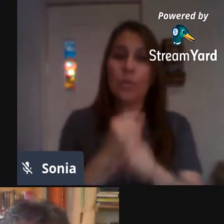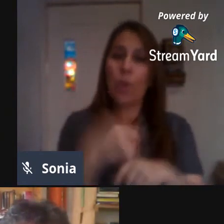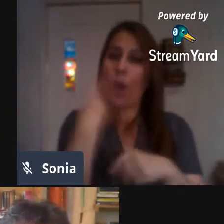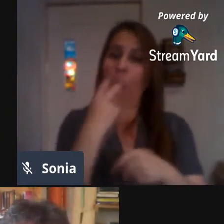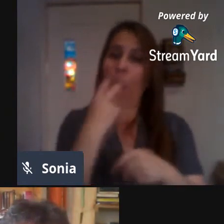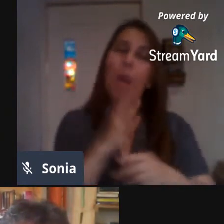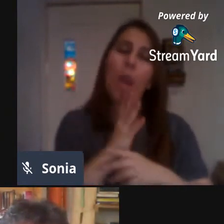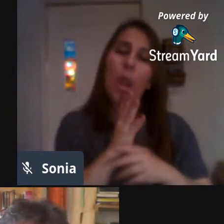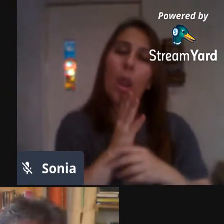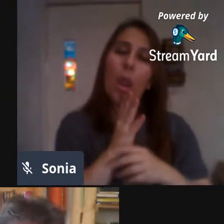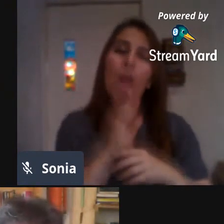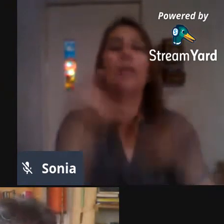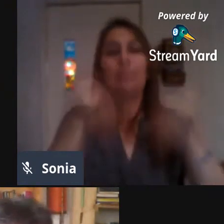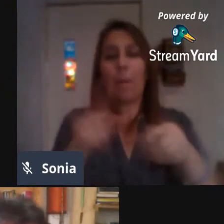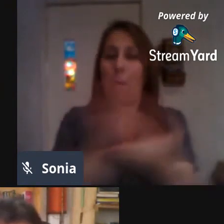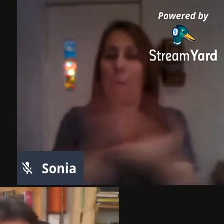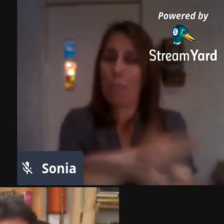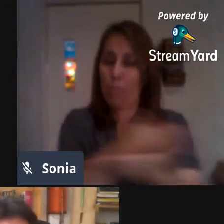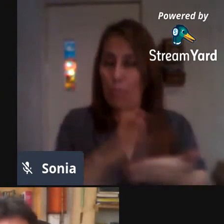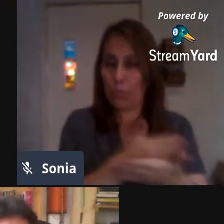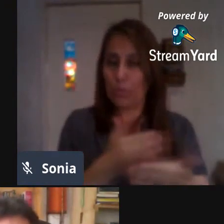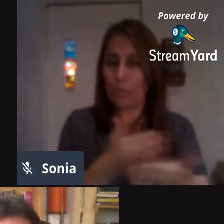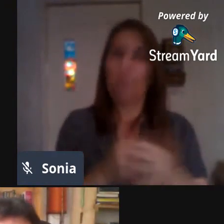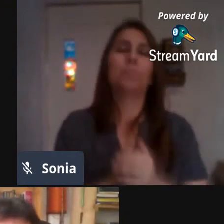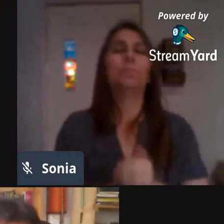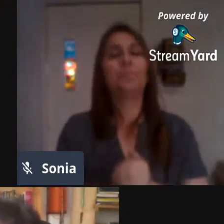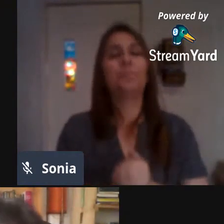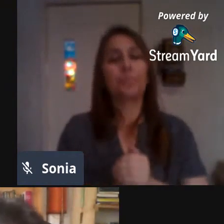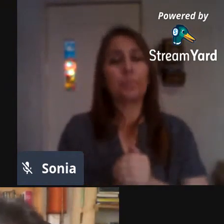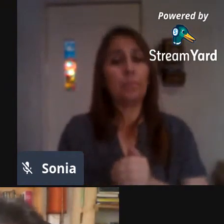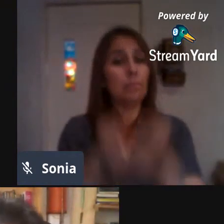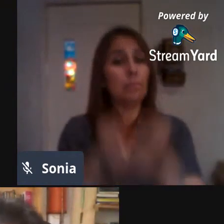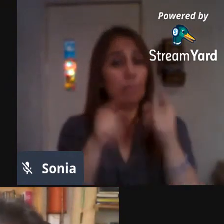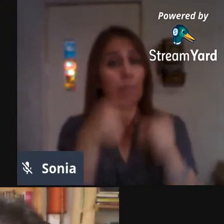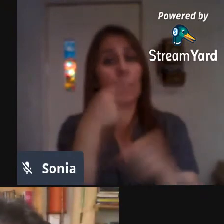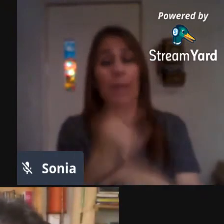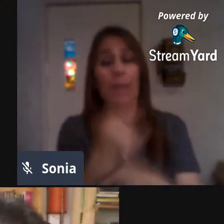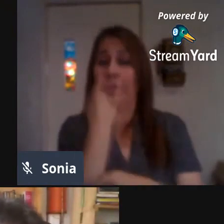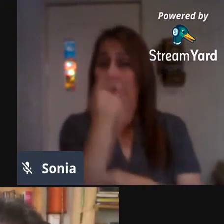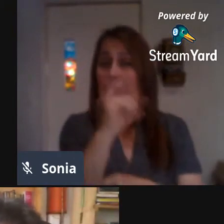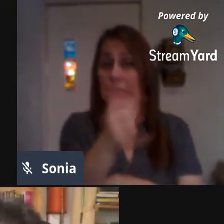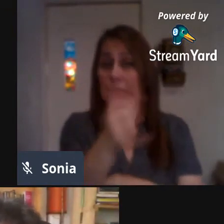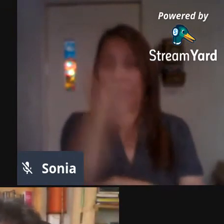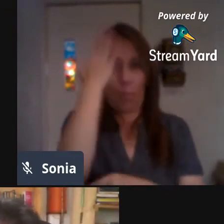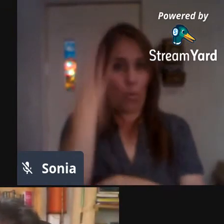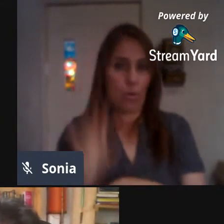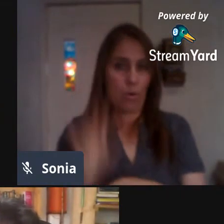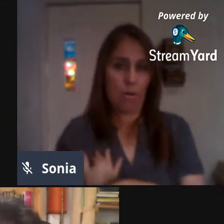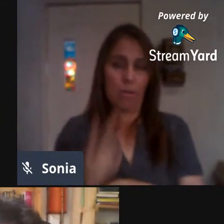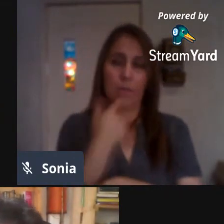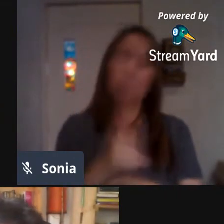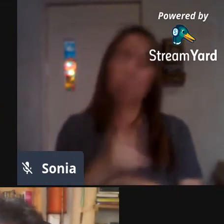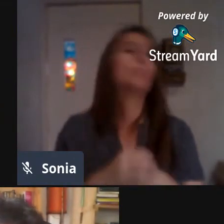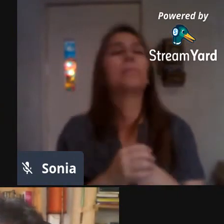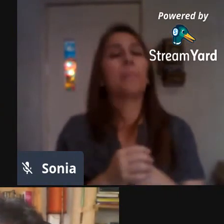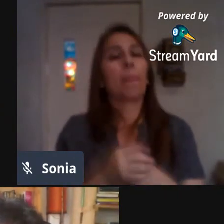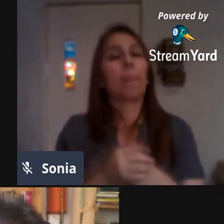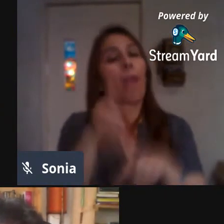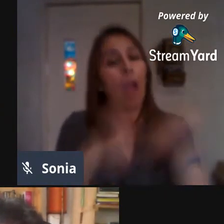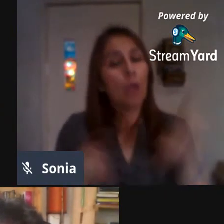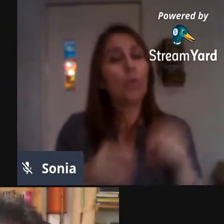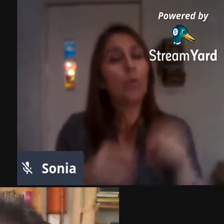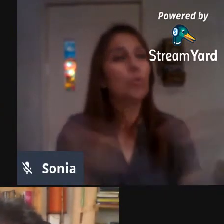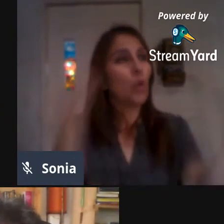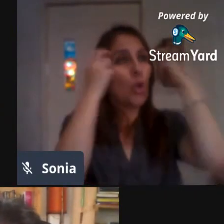si eso es bien interesante eso que tú mencionas algunos creemos que todos a veces tienen acceso a ese conocimiento que todos